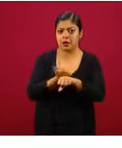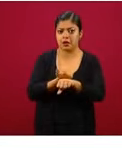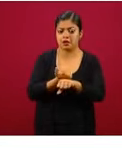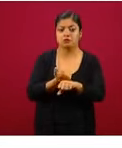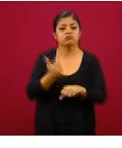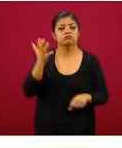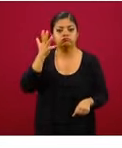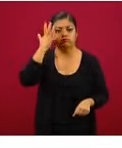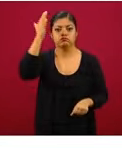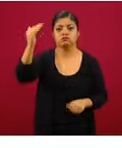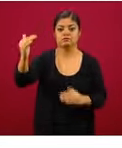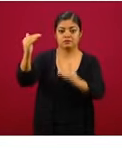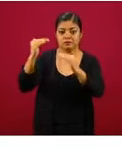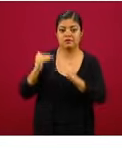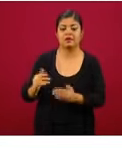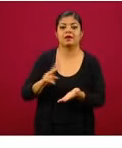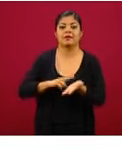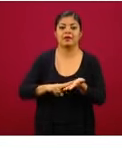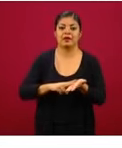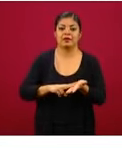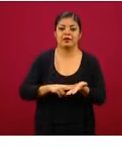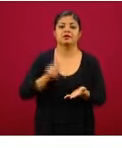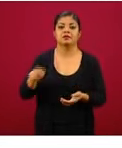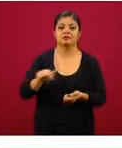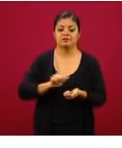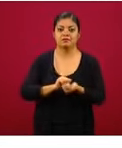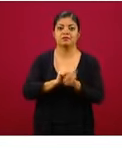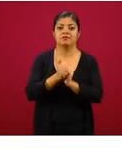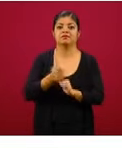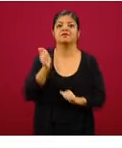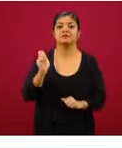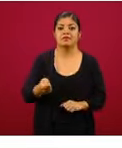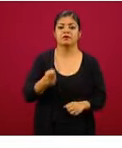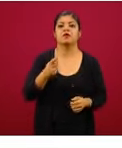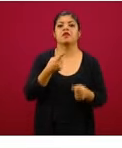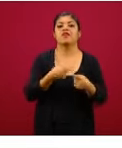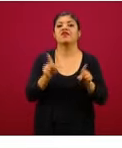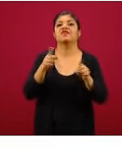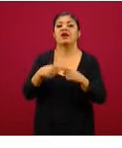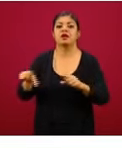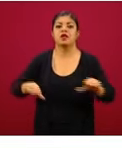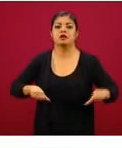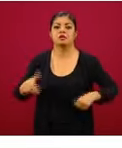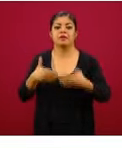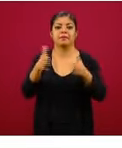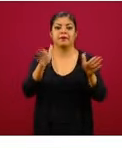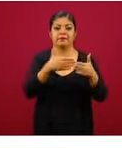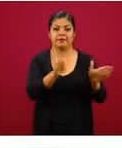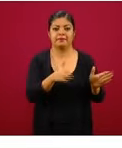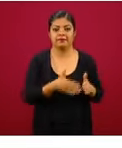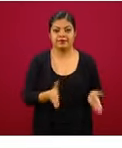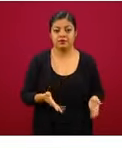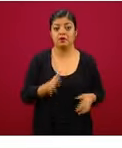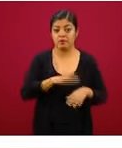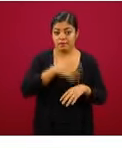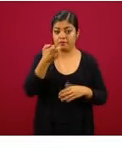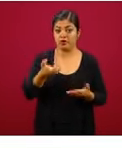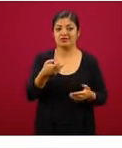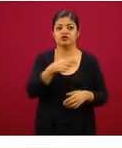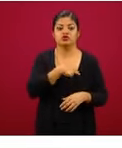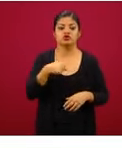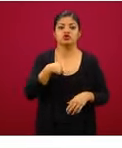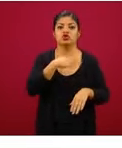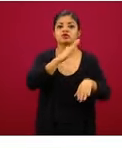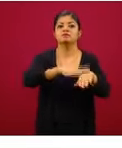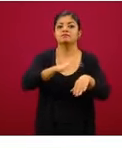un futuro un verde, lo cual empezará a liberar más actividades en la población. Entonces hacemos un llamado también desde